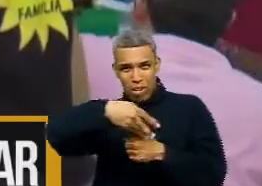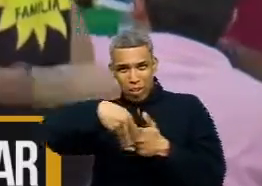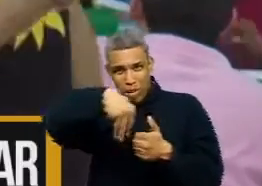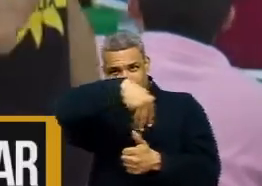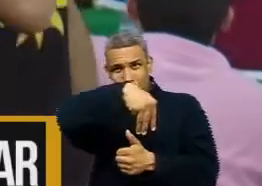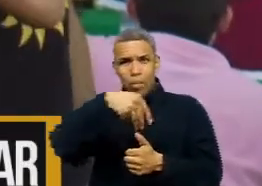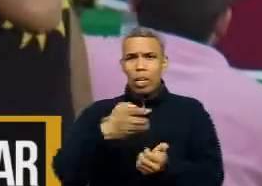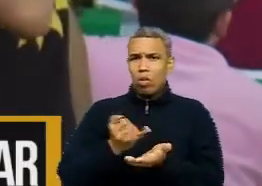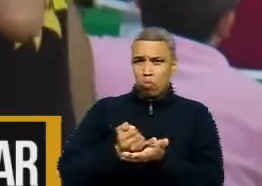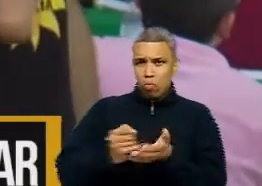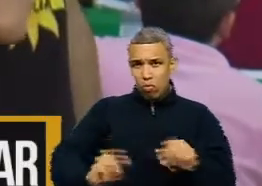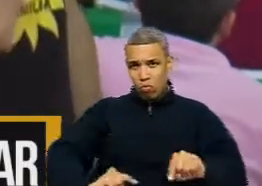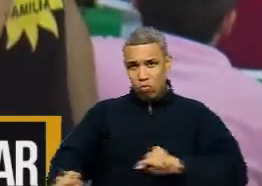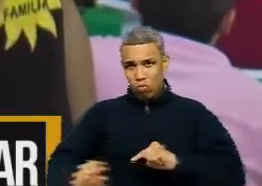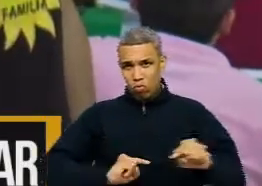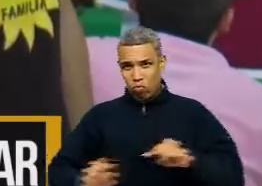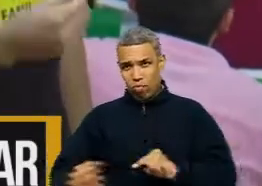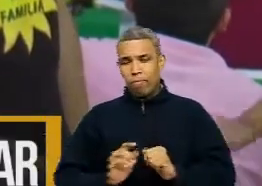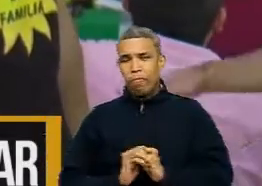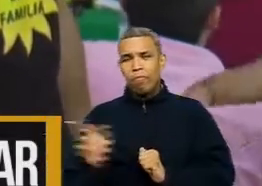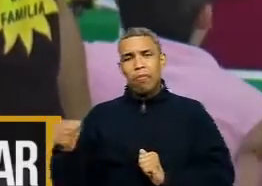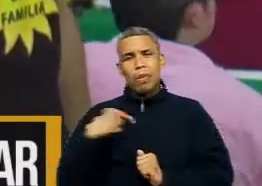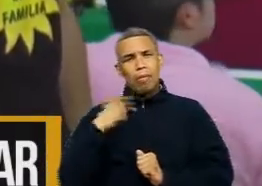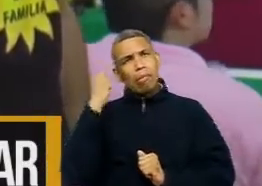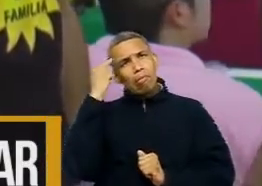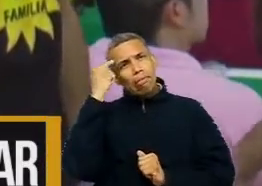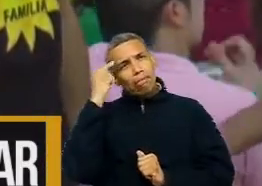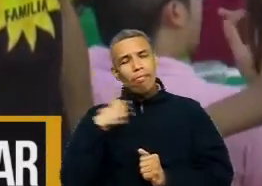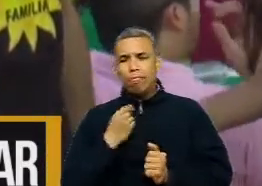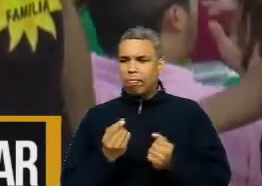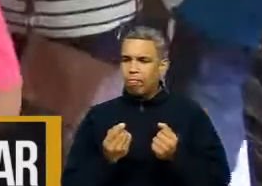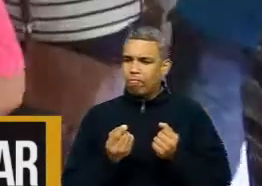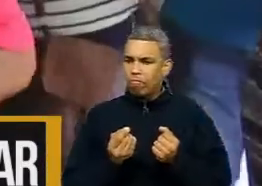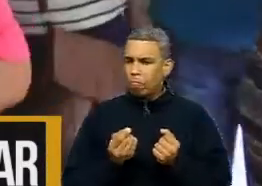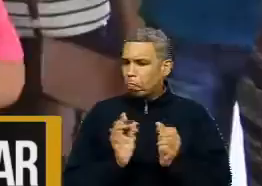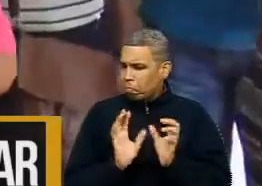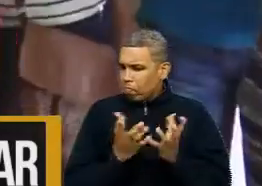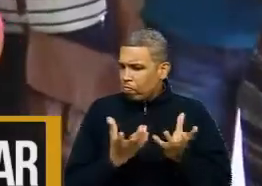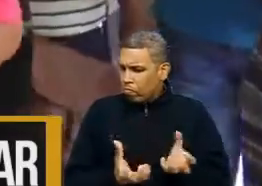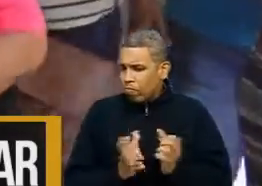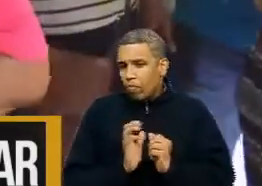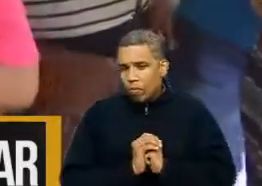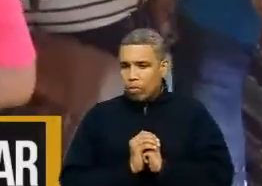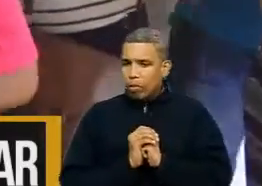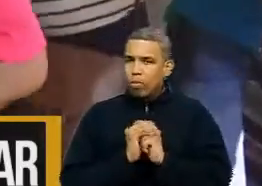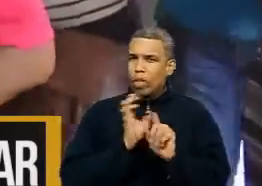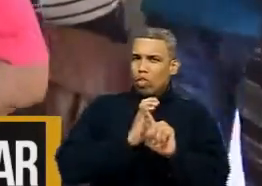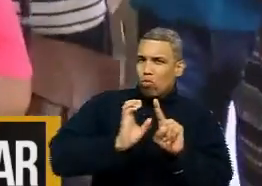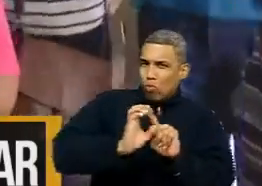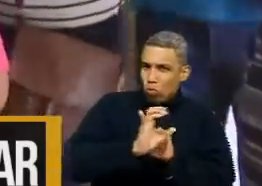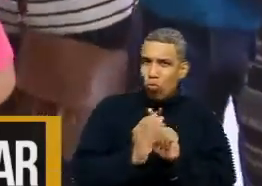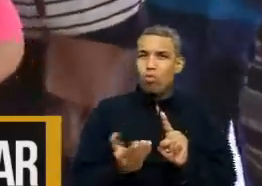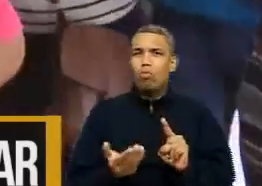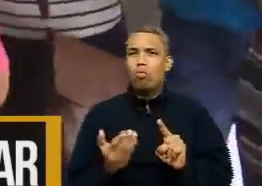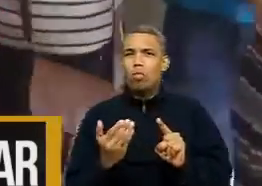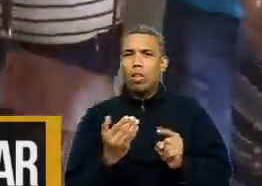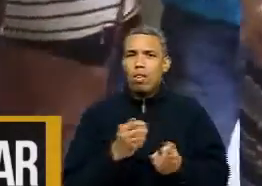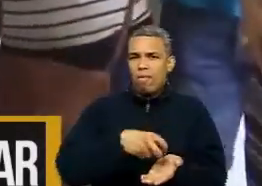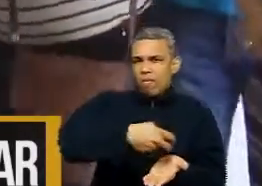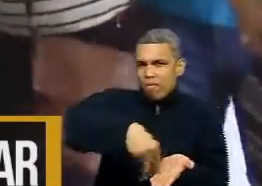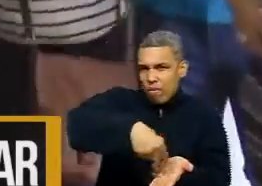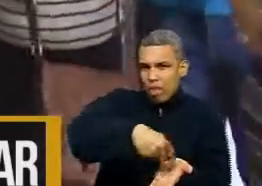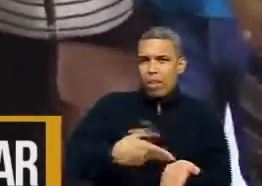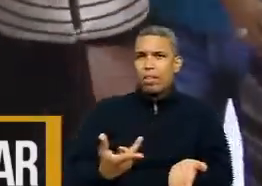ha sido la cultura de Ecopetrol y más la cultura en Barranca Bermeja. Con esos eventos tradicionales de la costa, eventos de